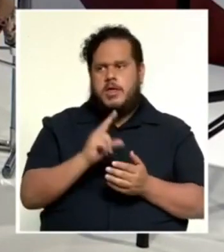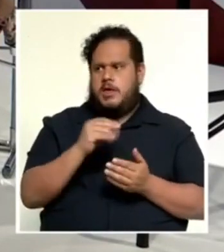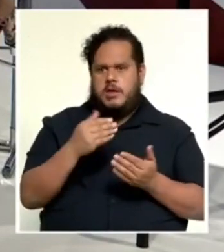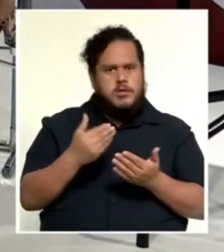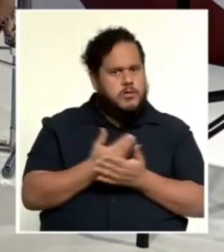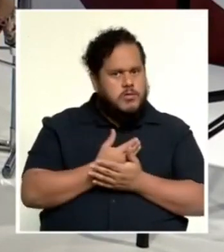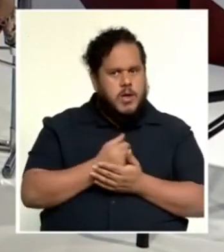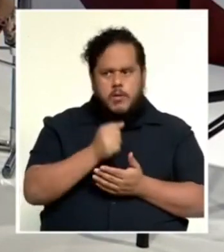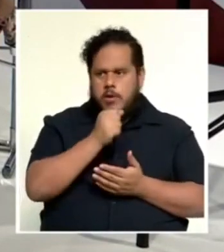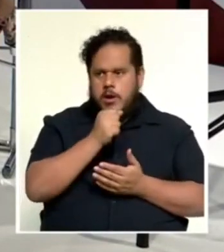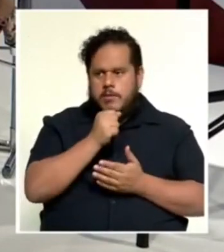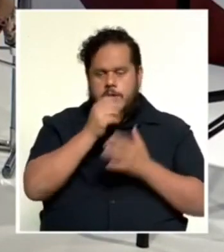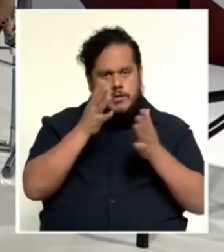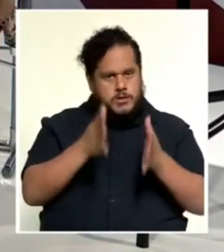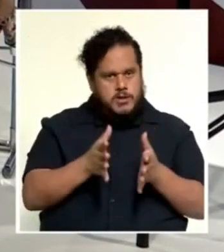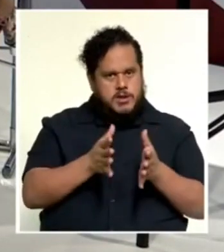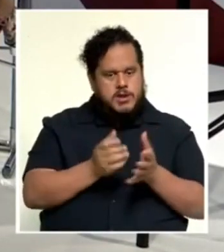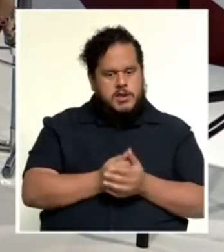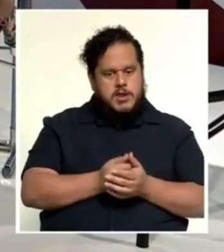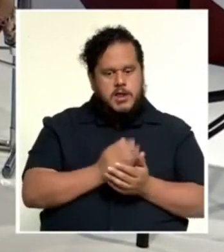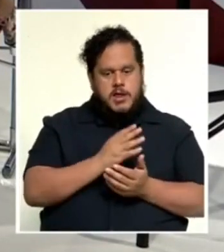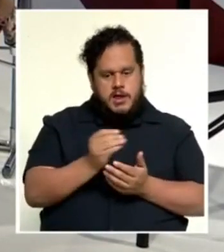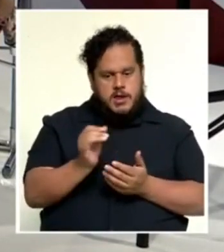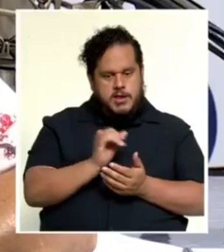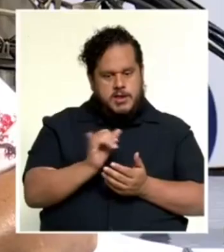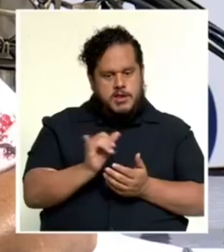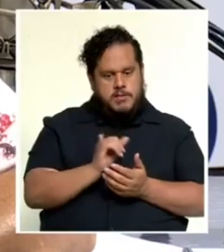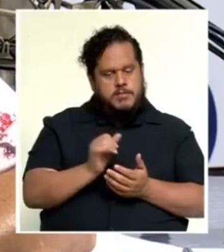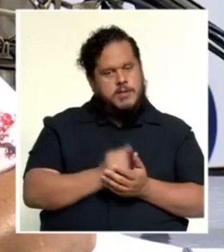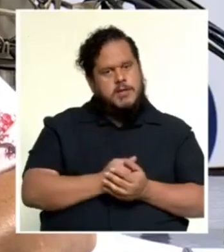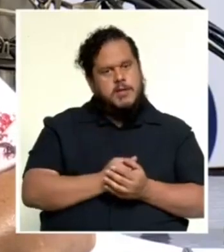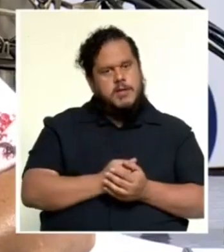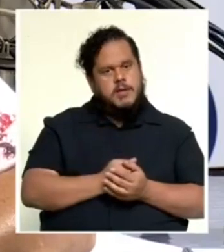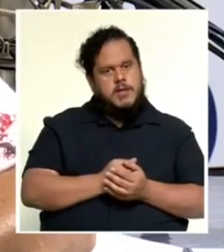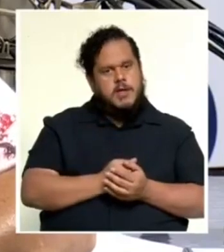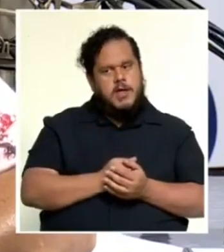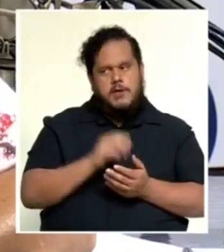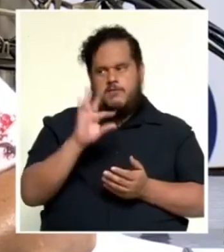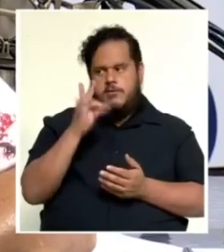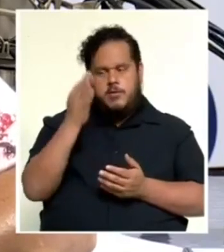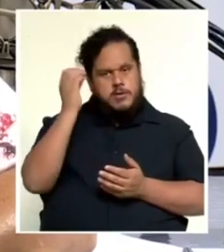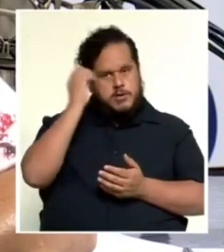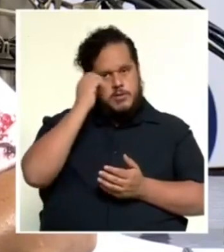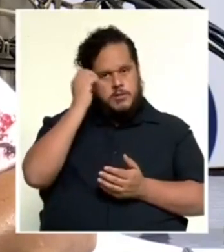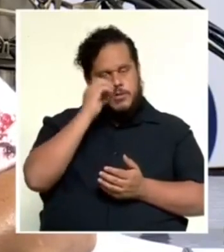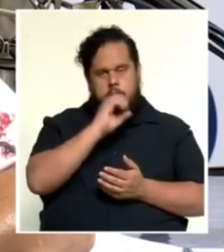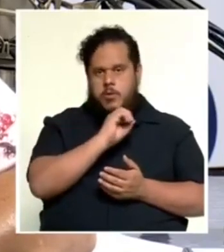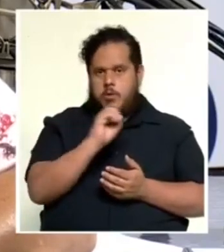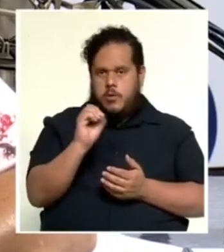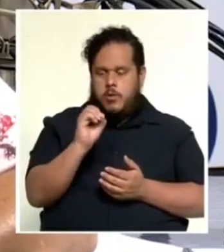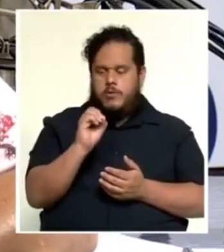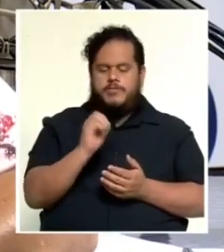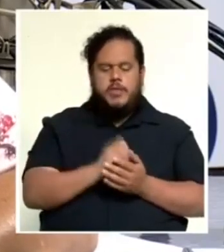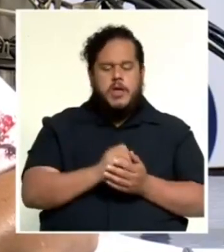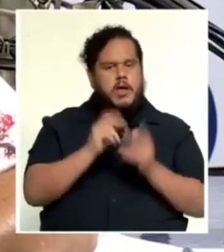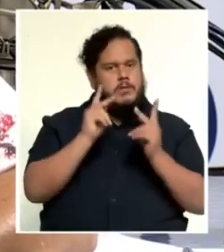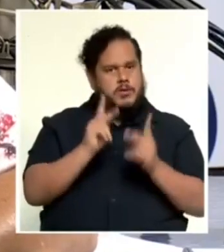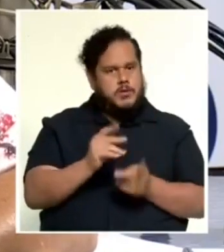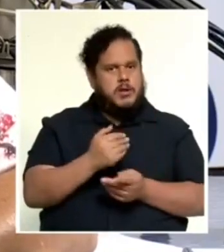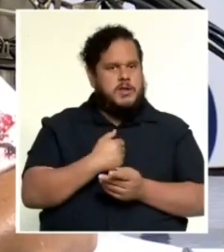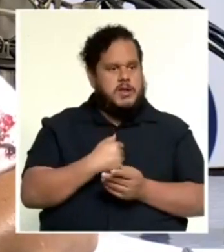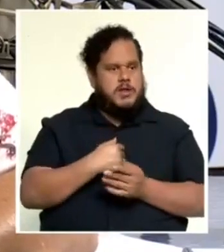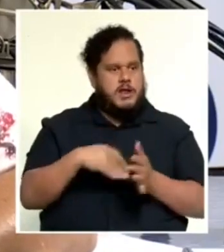nuevo, periodistas y también formadores de opinión o personas que